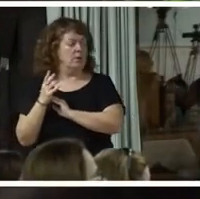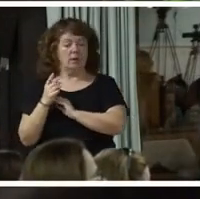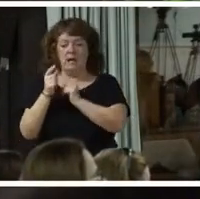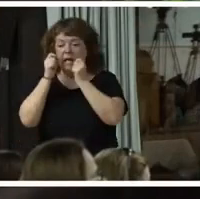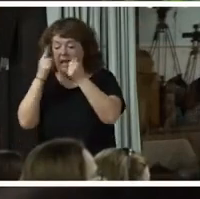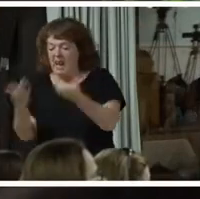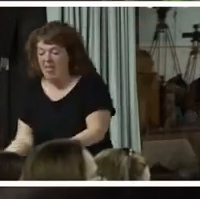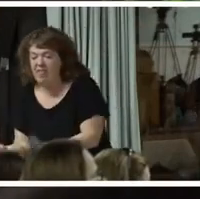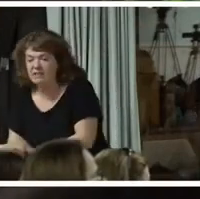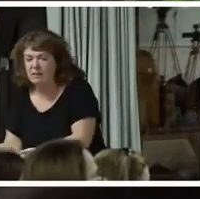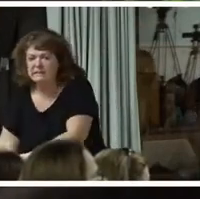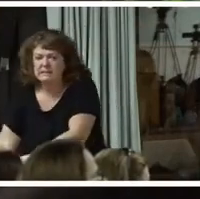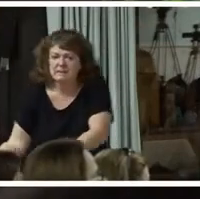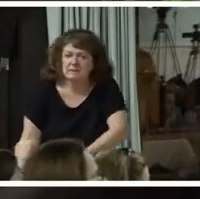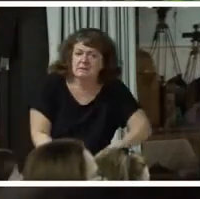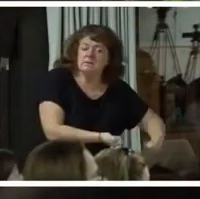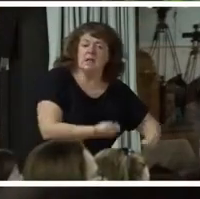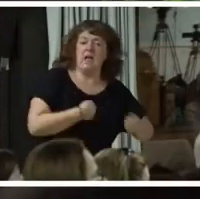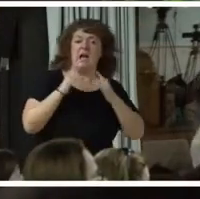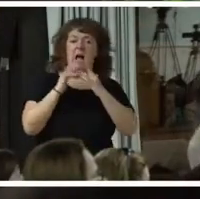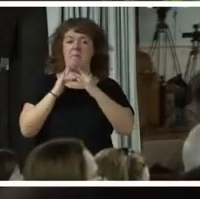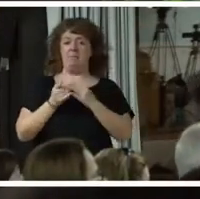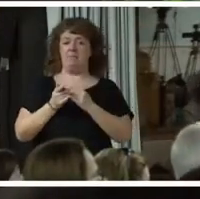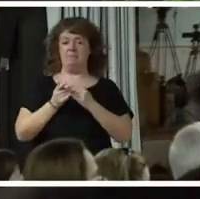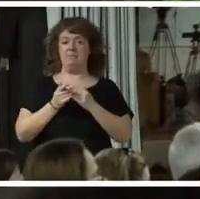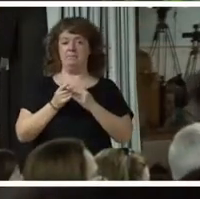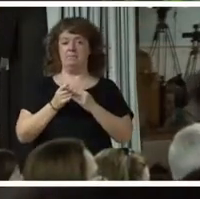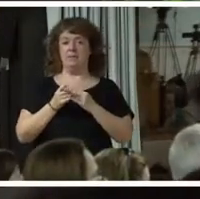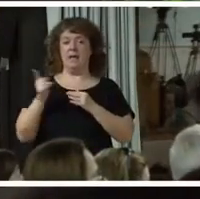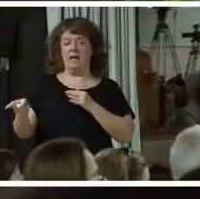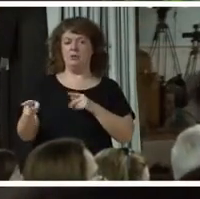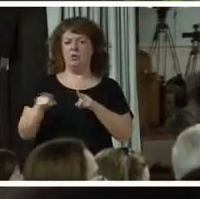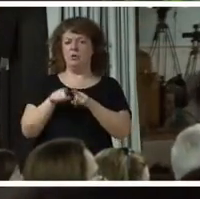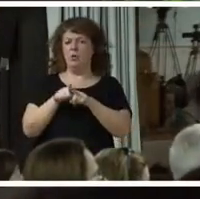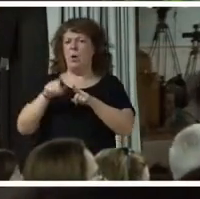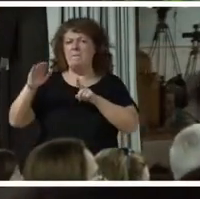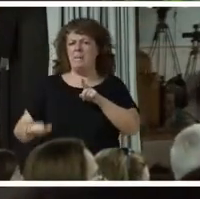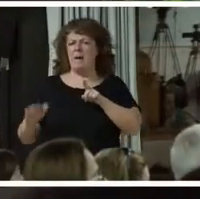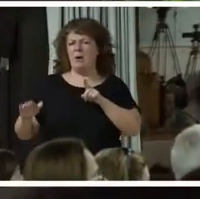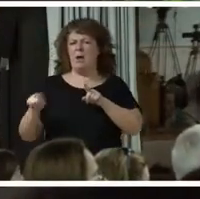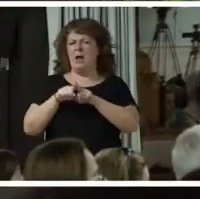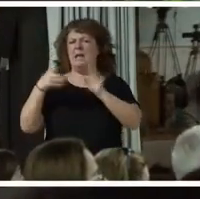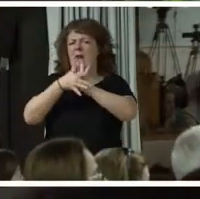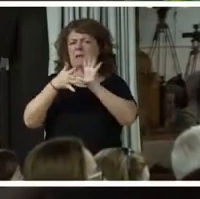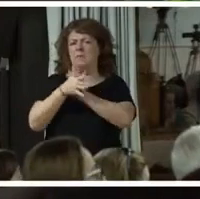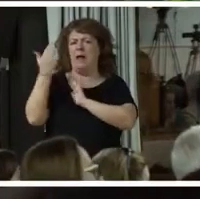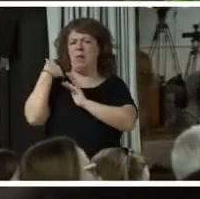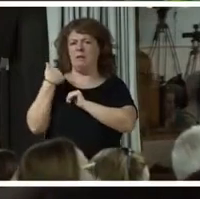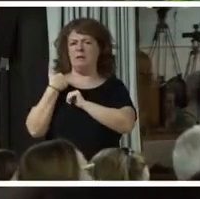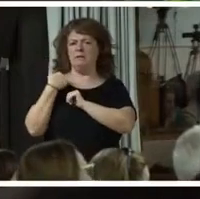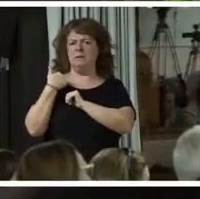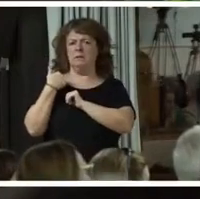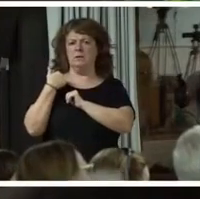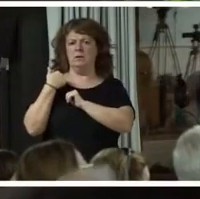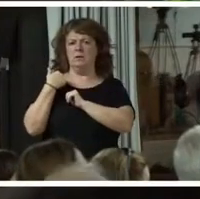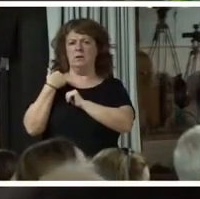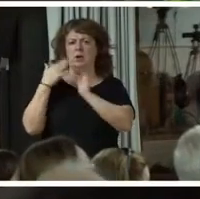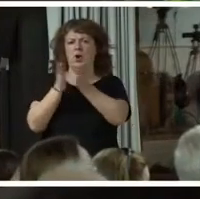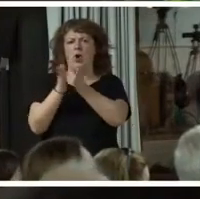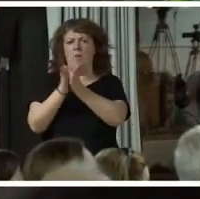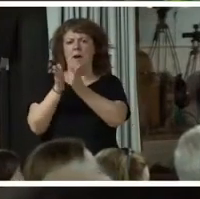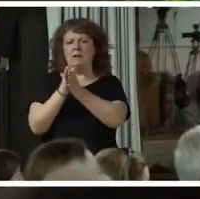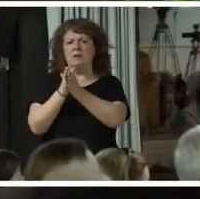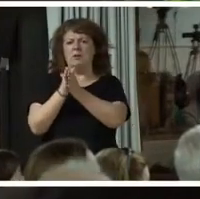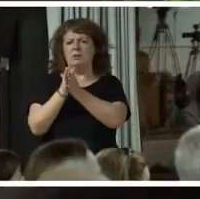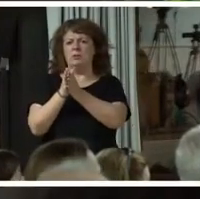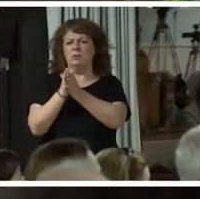Despierten y arrastr se lo lleven de la cama con lo que supone eso para un menor como ha explicado muy bien el compañero